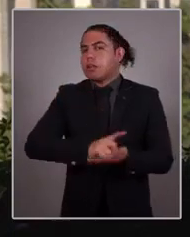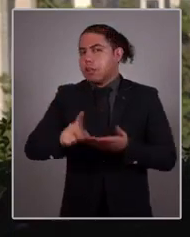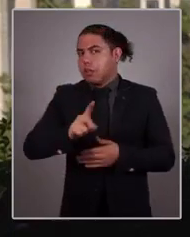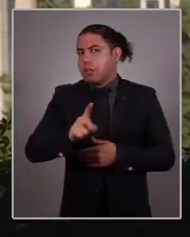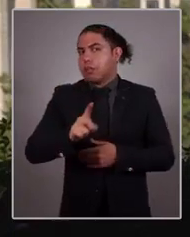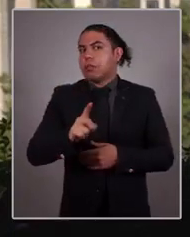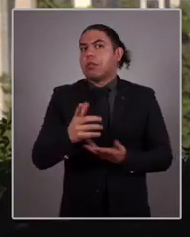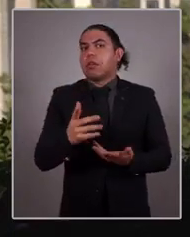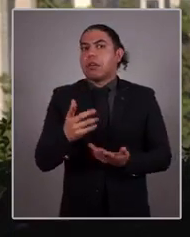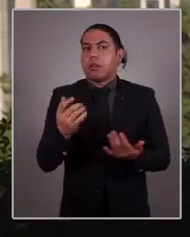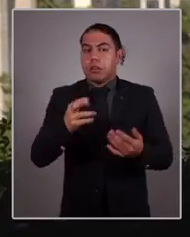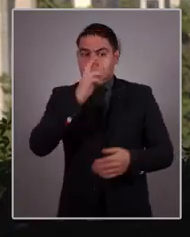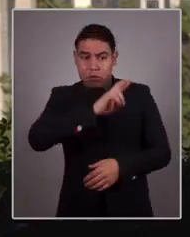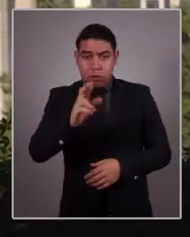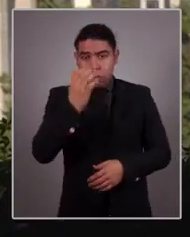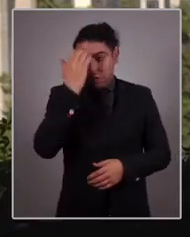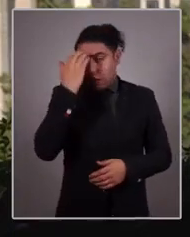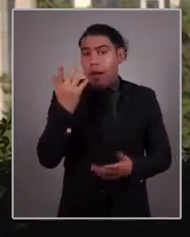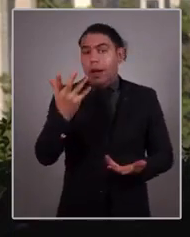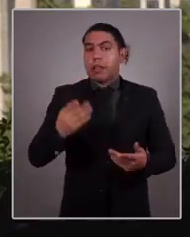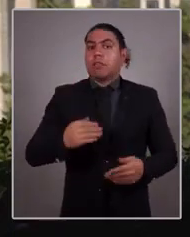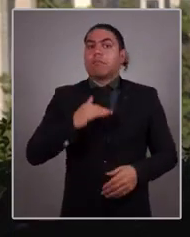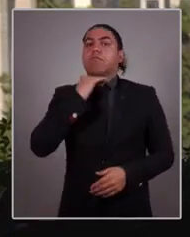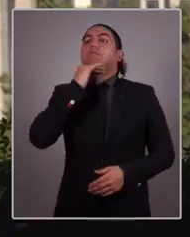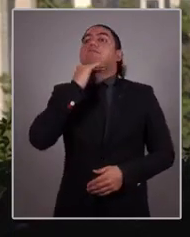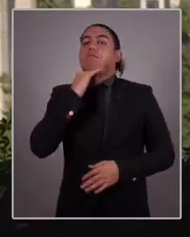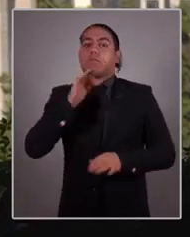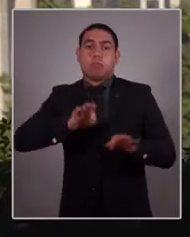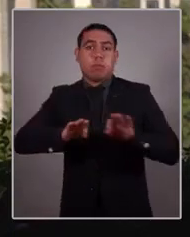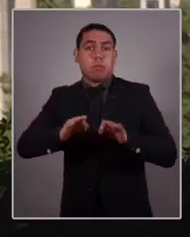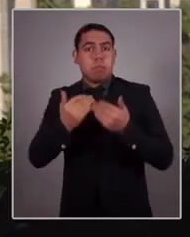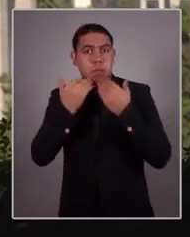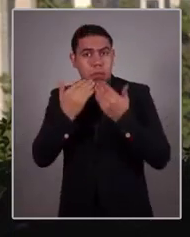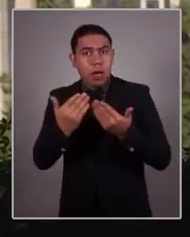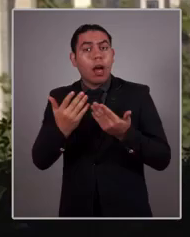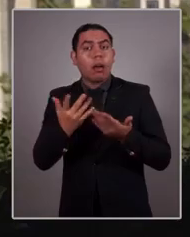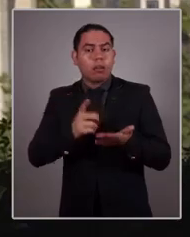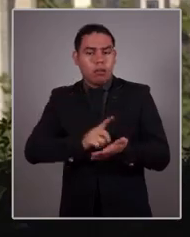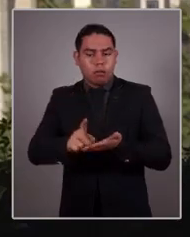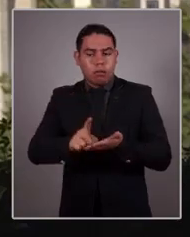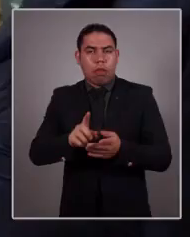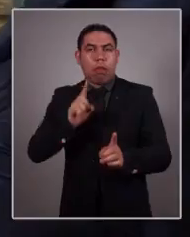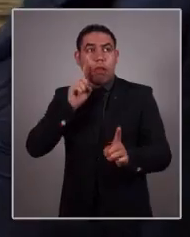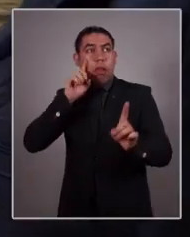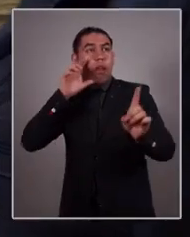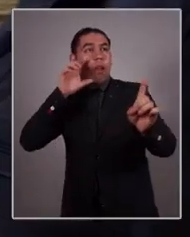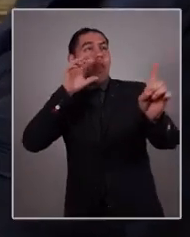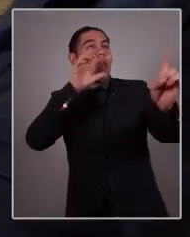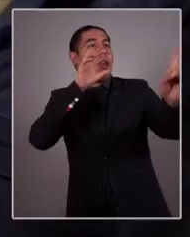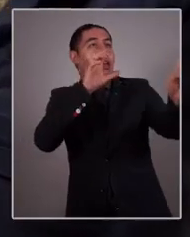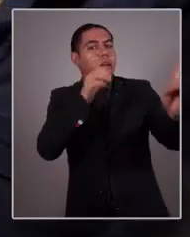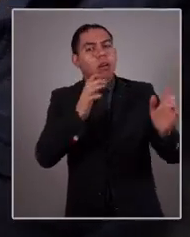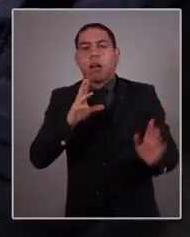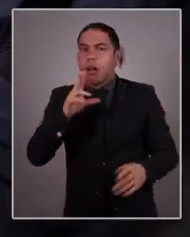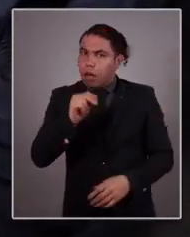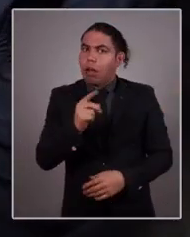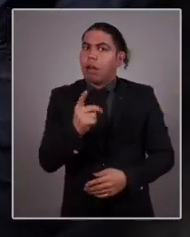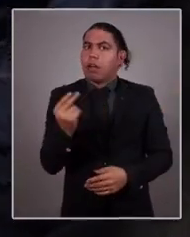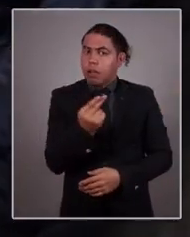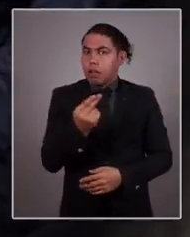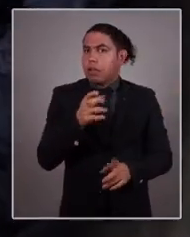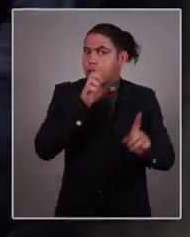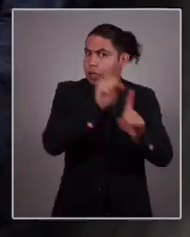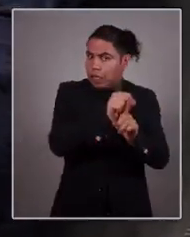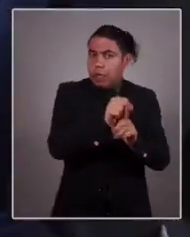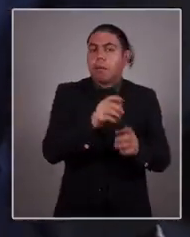universales y donde tener un ingreso digno y un trabajo decente sean un derecho y no una ilusión inalcanzable. Donde no existan fronteras